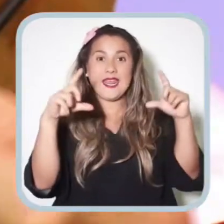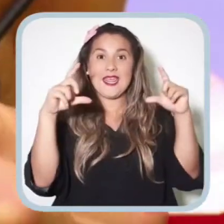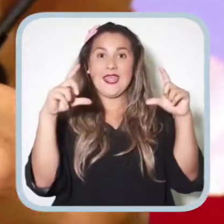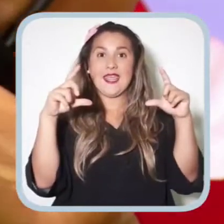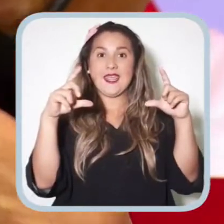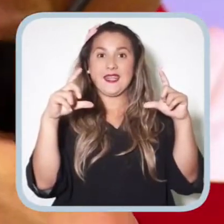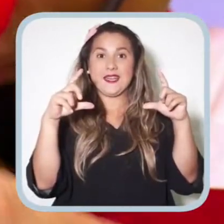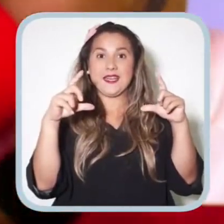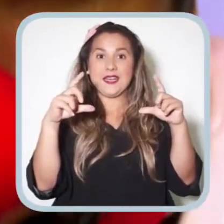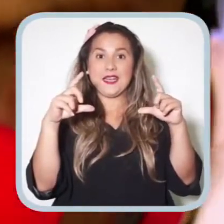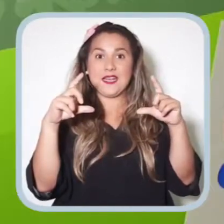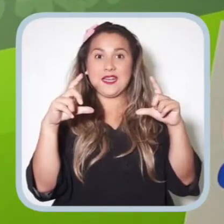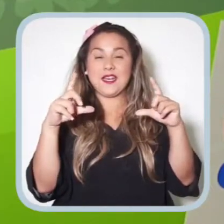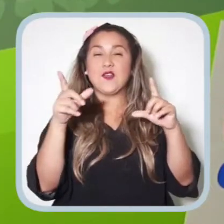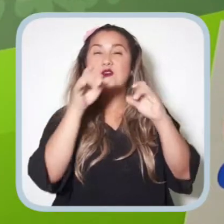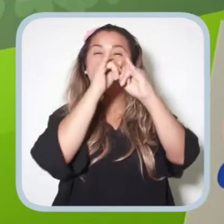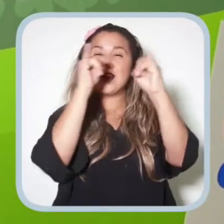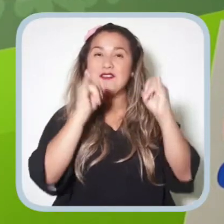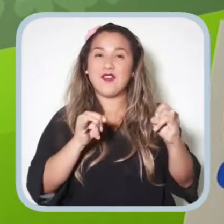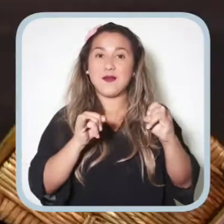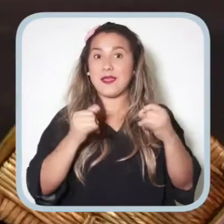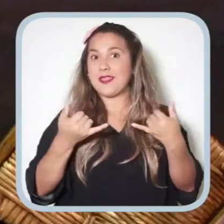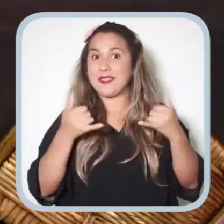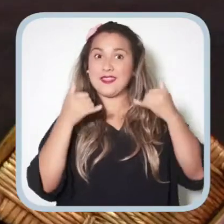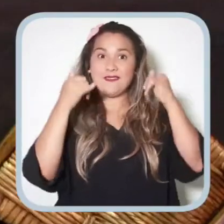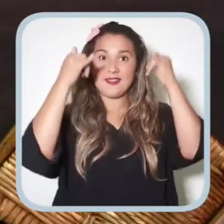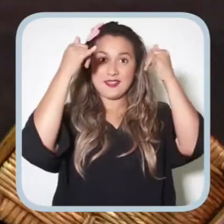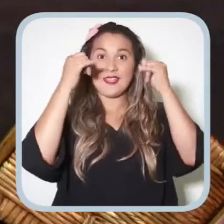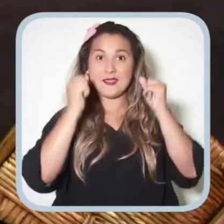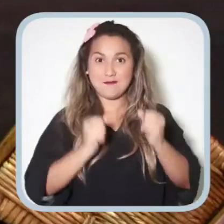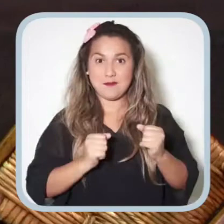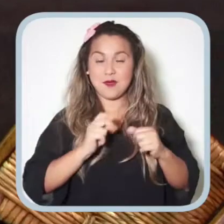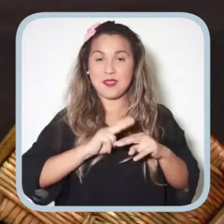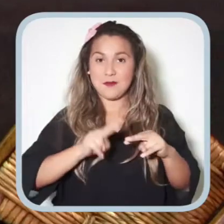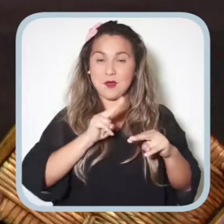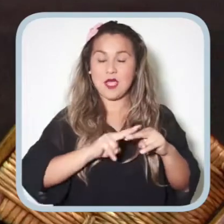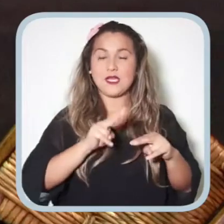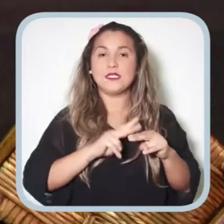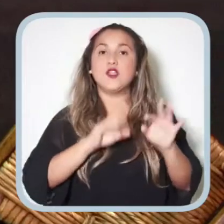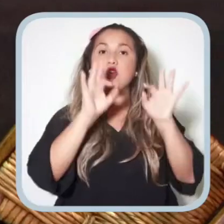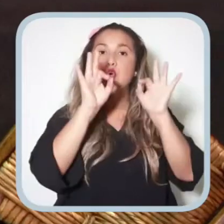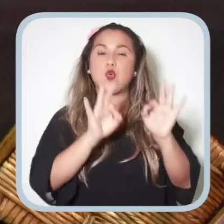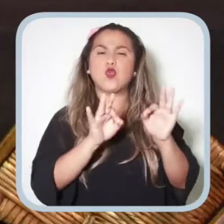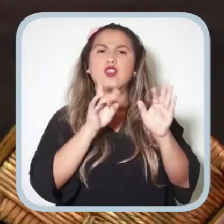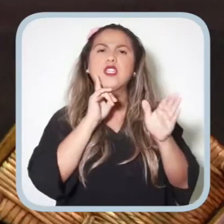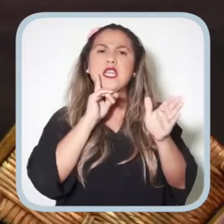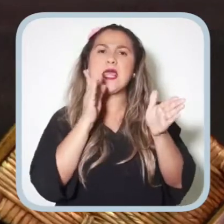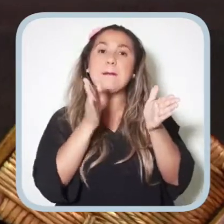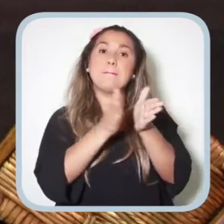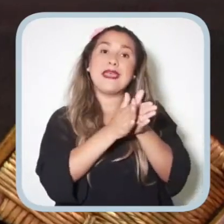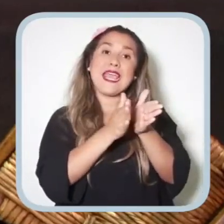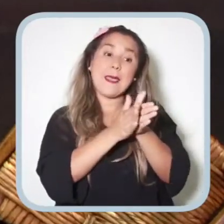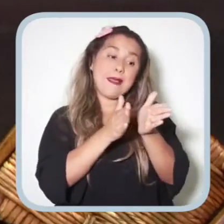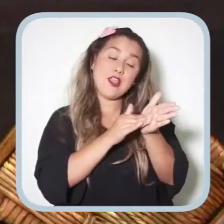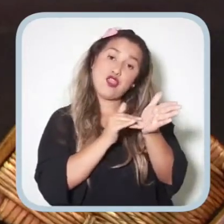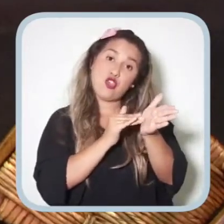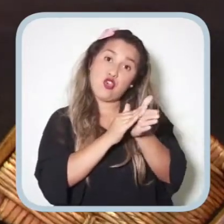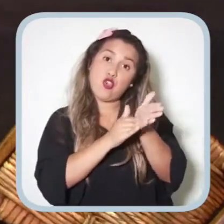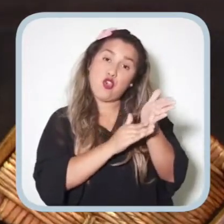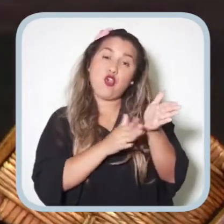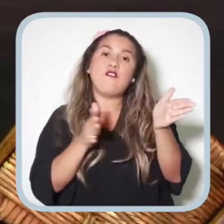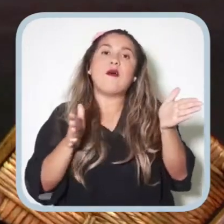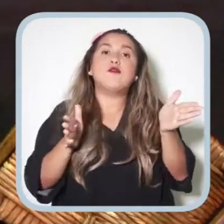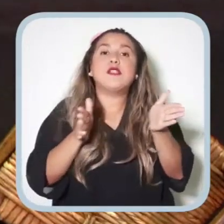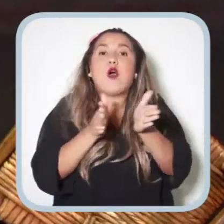¡Miren! Una forma divertida podemos crear. Y en la parte que tiene pegamento lo vamos a